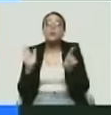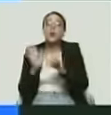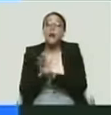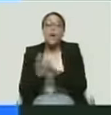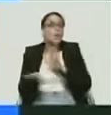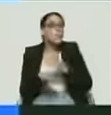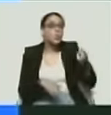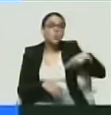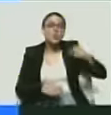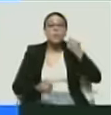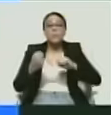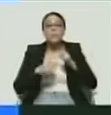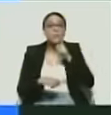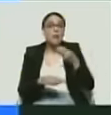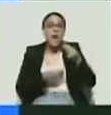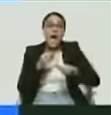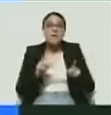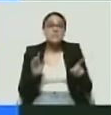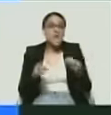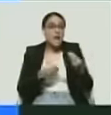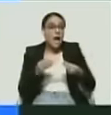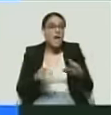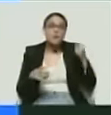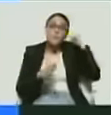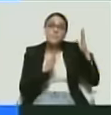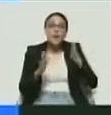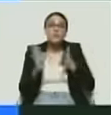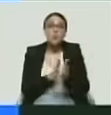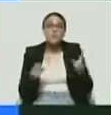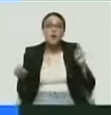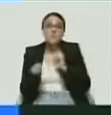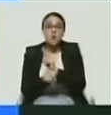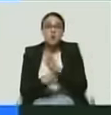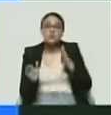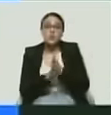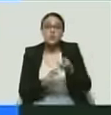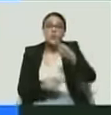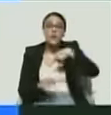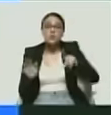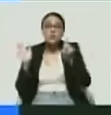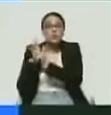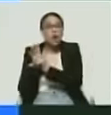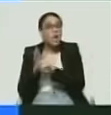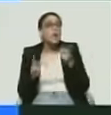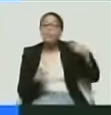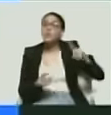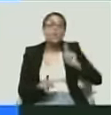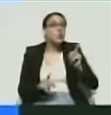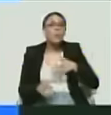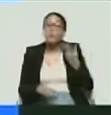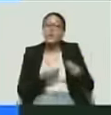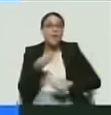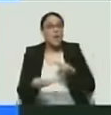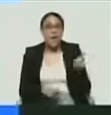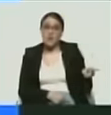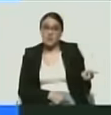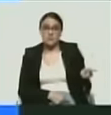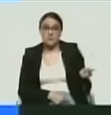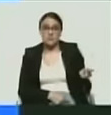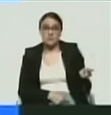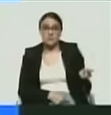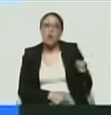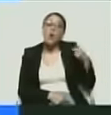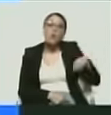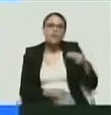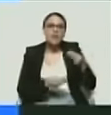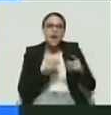inaceptable. Eso violenta absolutamente todas las garantías y violenta además la confianza